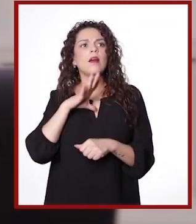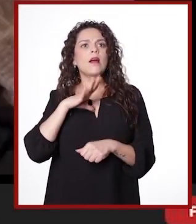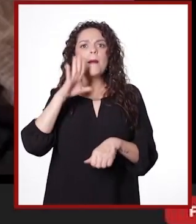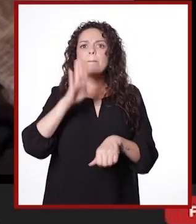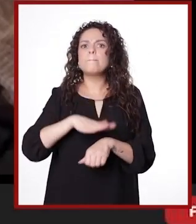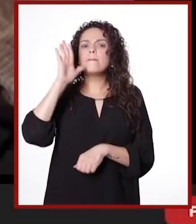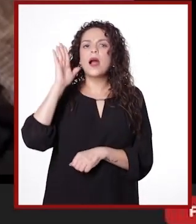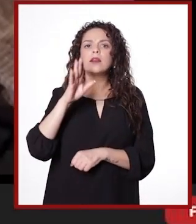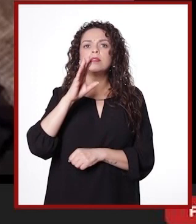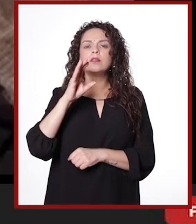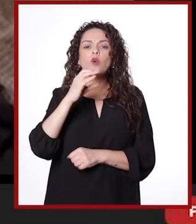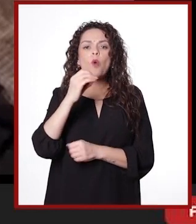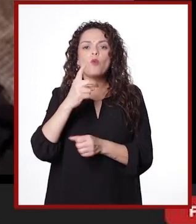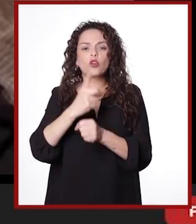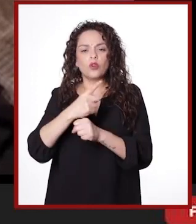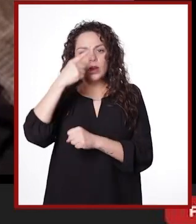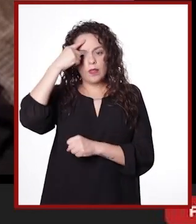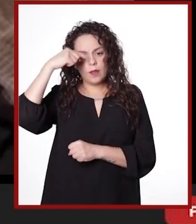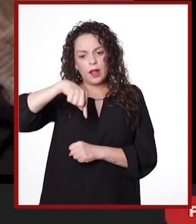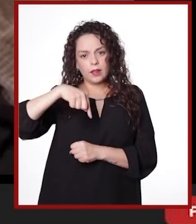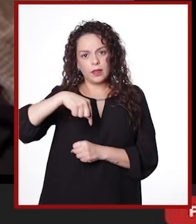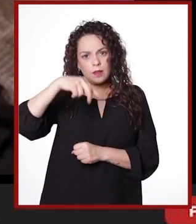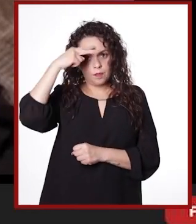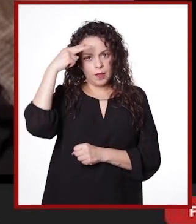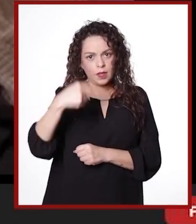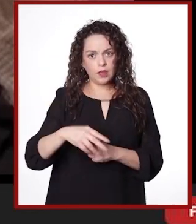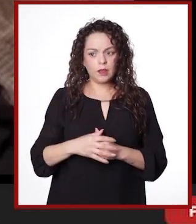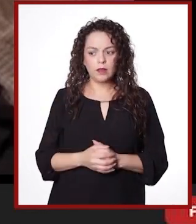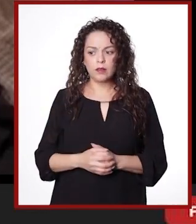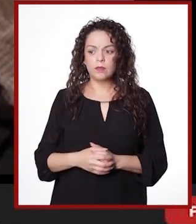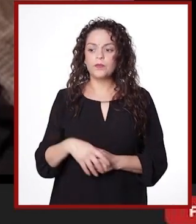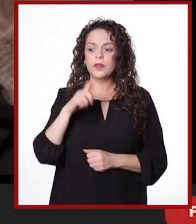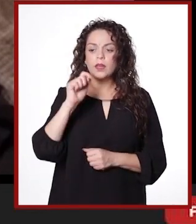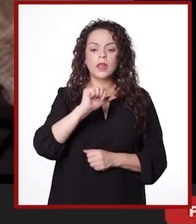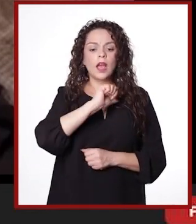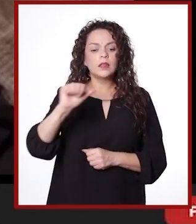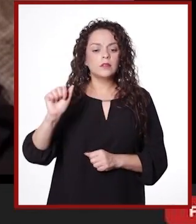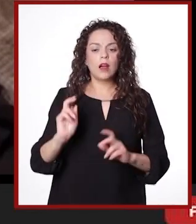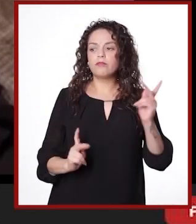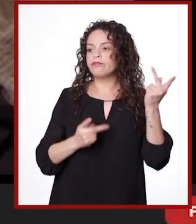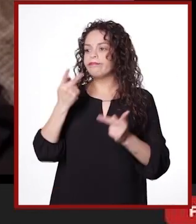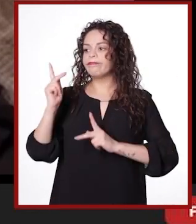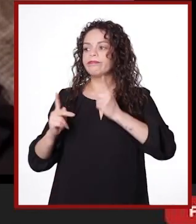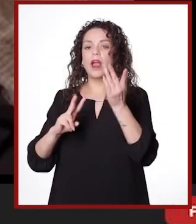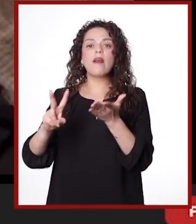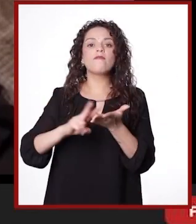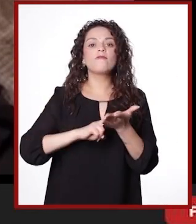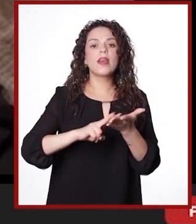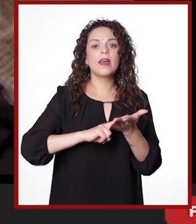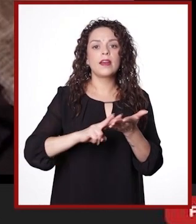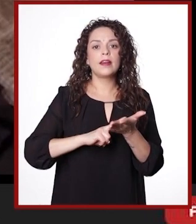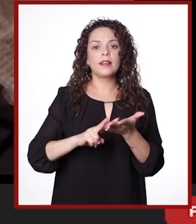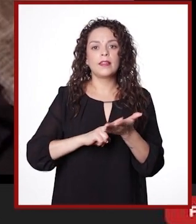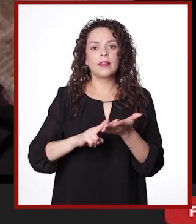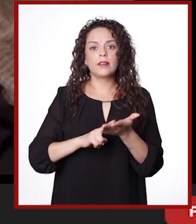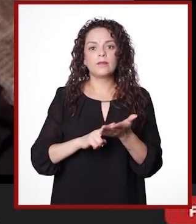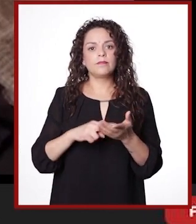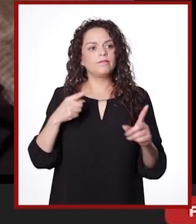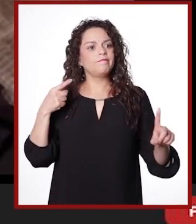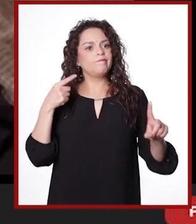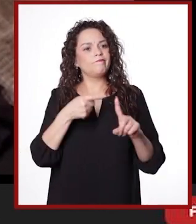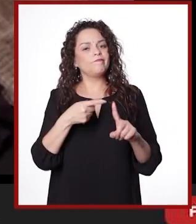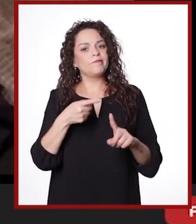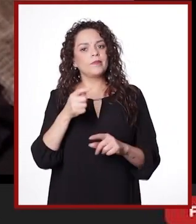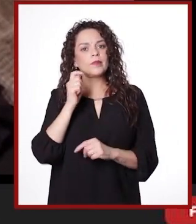país? Sería la inversión de infraestructura verde. Infraestructura verde es todas estas